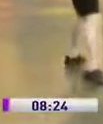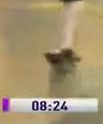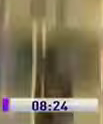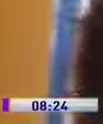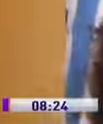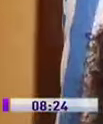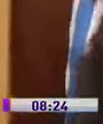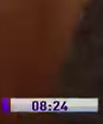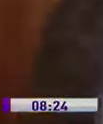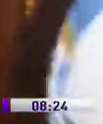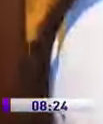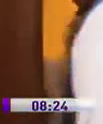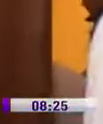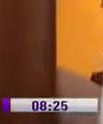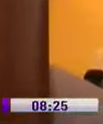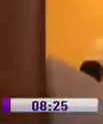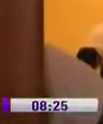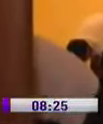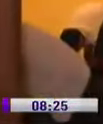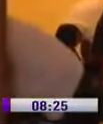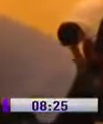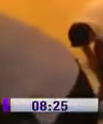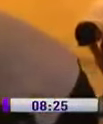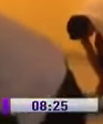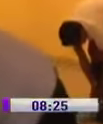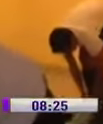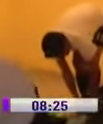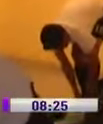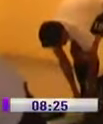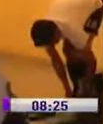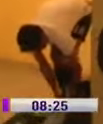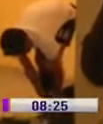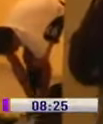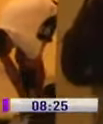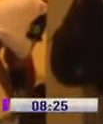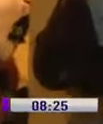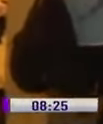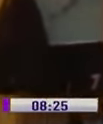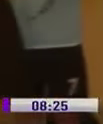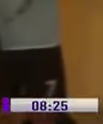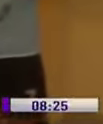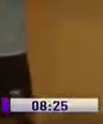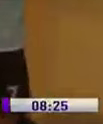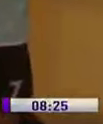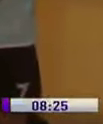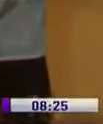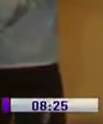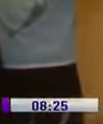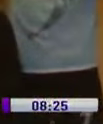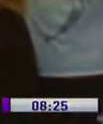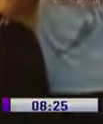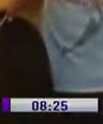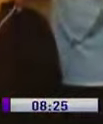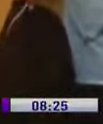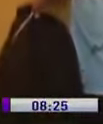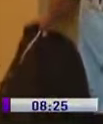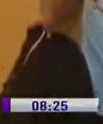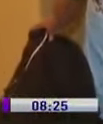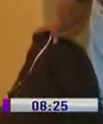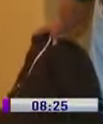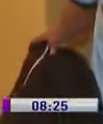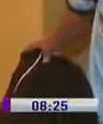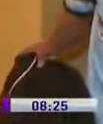Acá está el camerino de Gremio, mirá qué grande los jugadores. Aquí está. Mira, aquí está Luisao Donacemento,